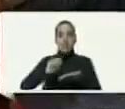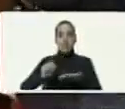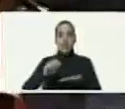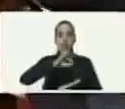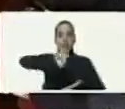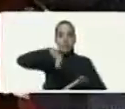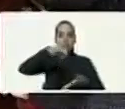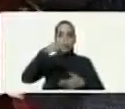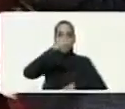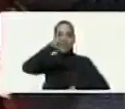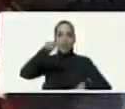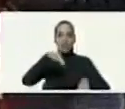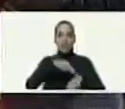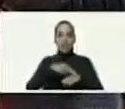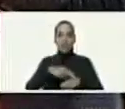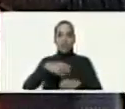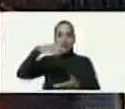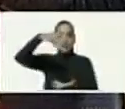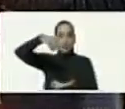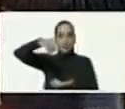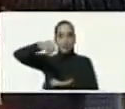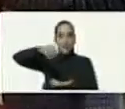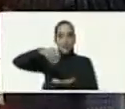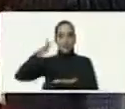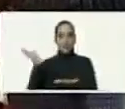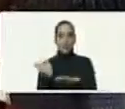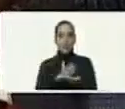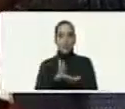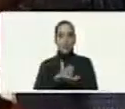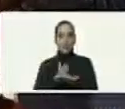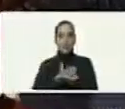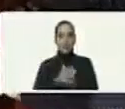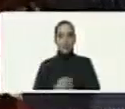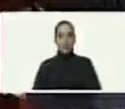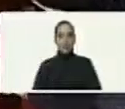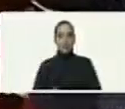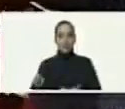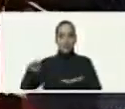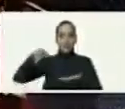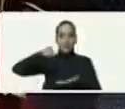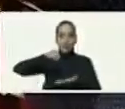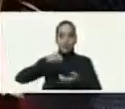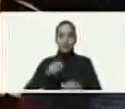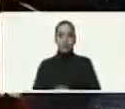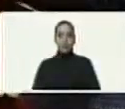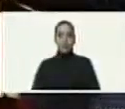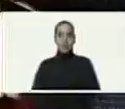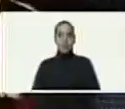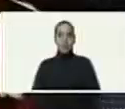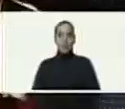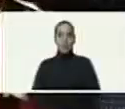nacional. Bautizamos el libro de Luis Alberto Crespo, homenajeado especial, poeta.